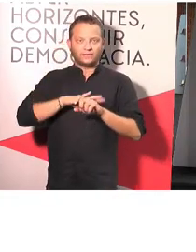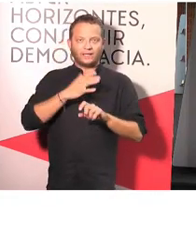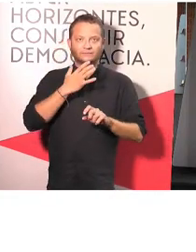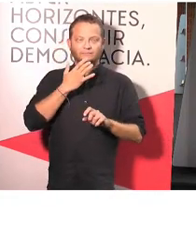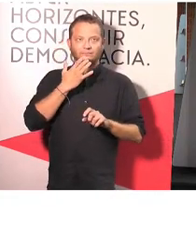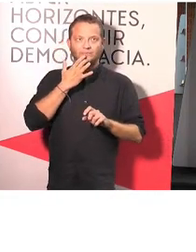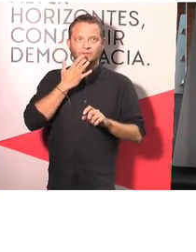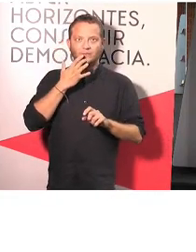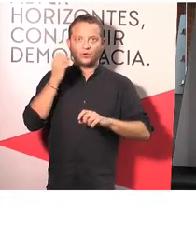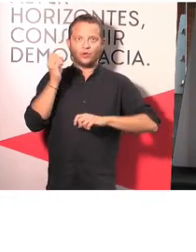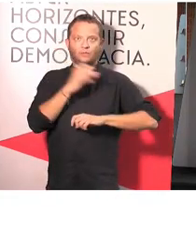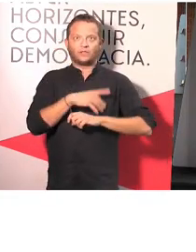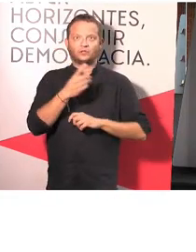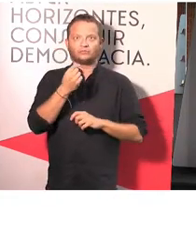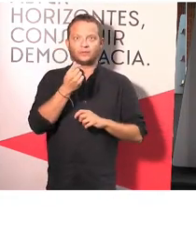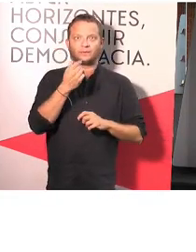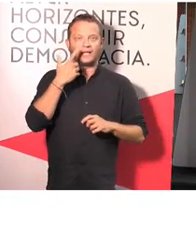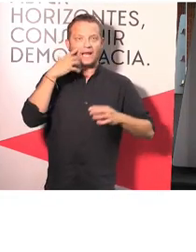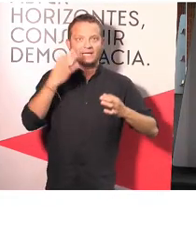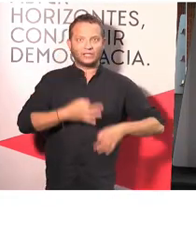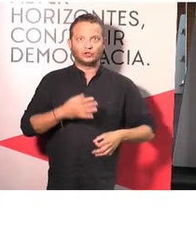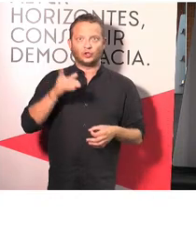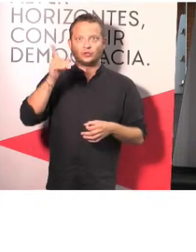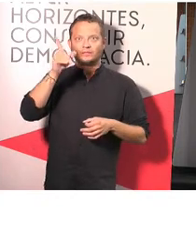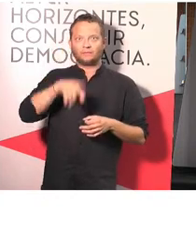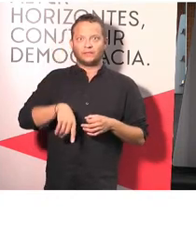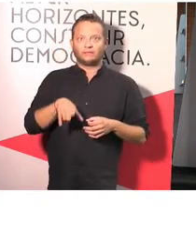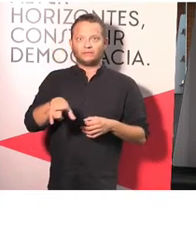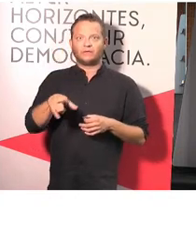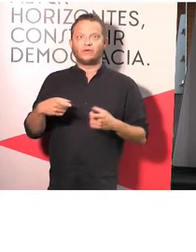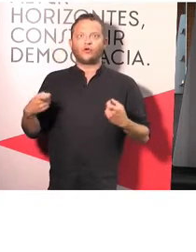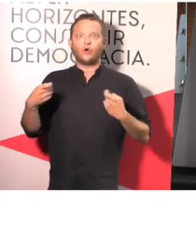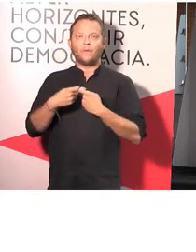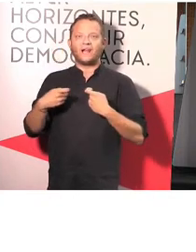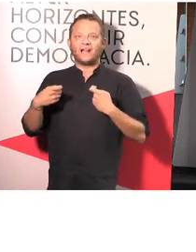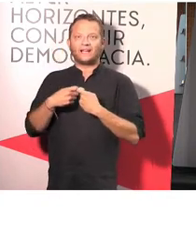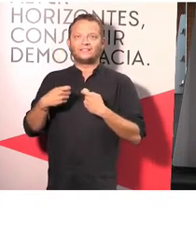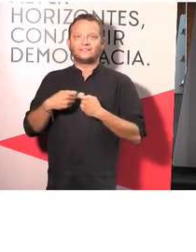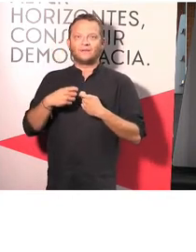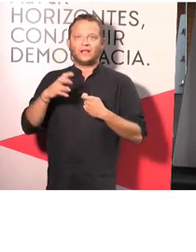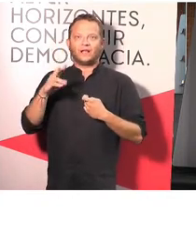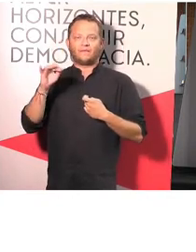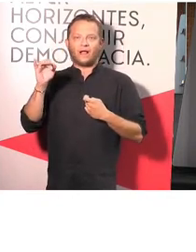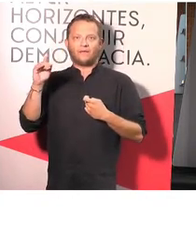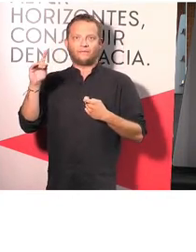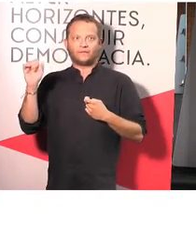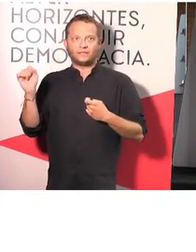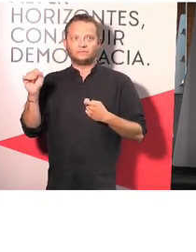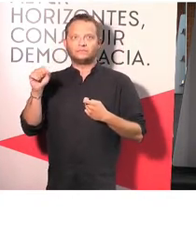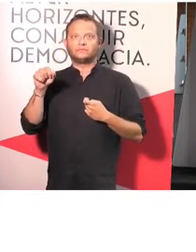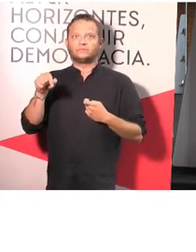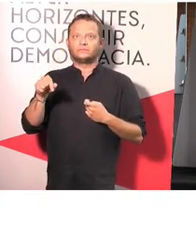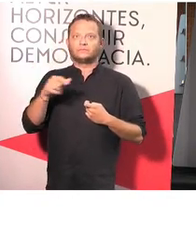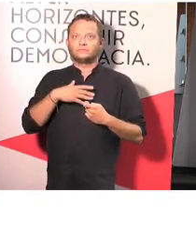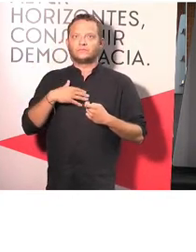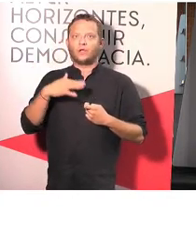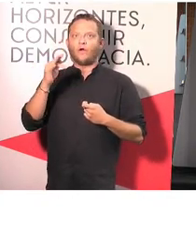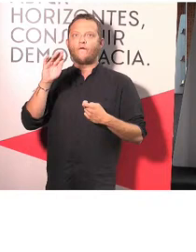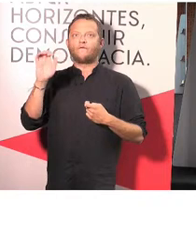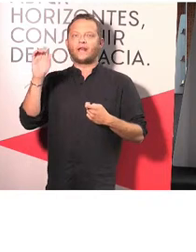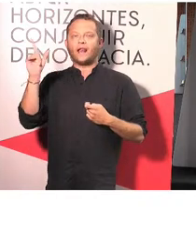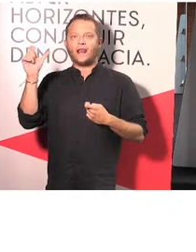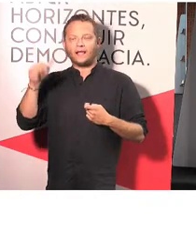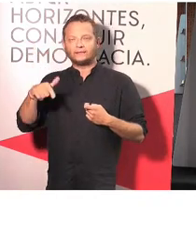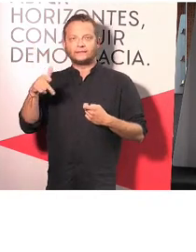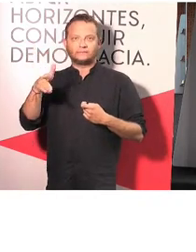con inversión de capital riesgo, respecto a una cooperativa como Sbarbie, que es una cooperativa de freelance del